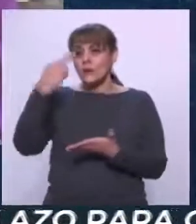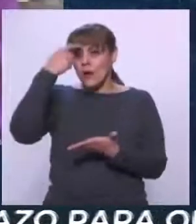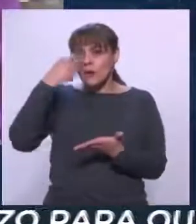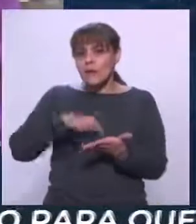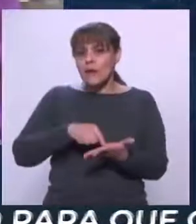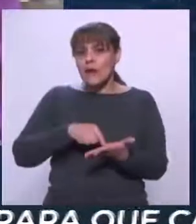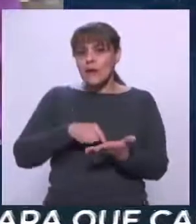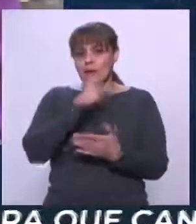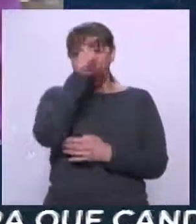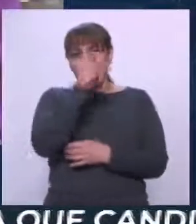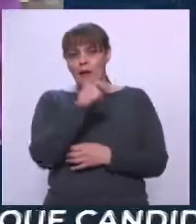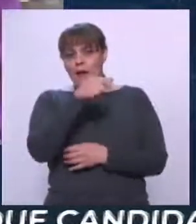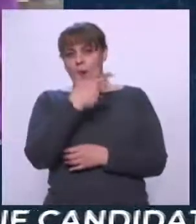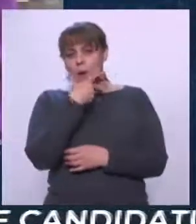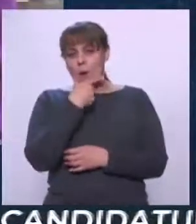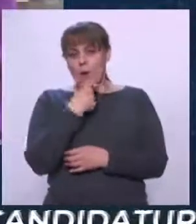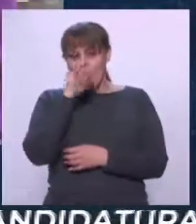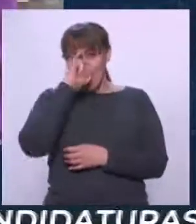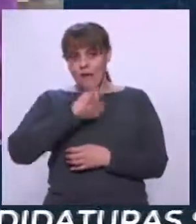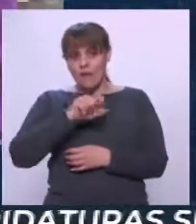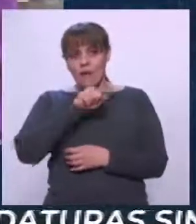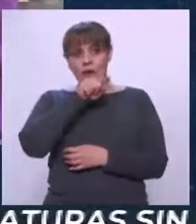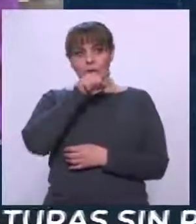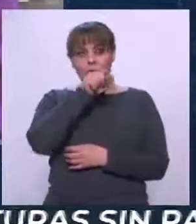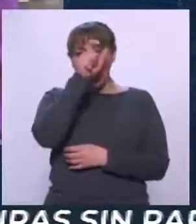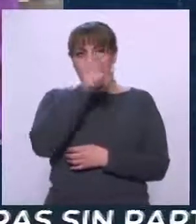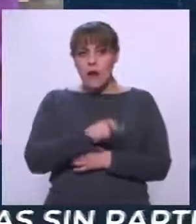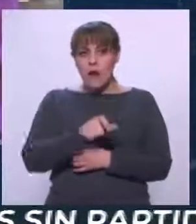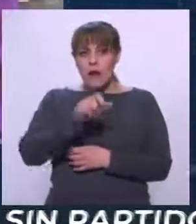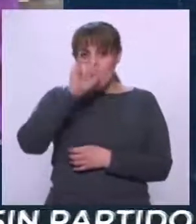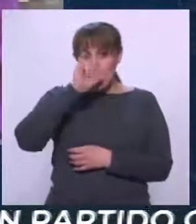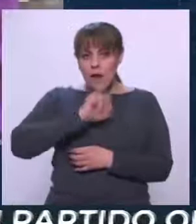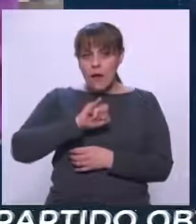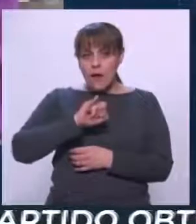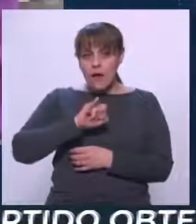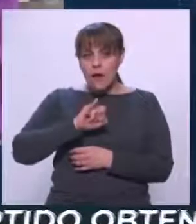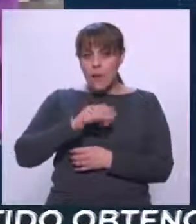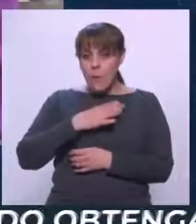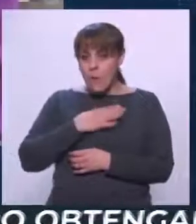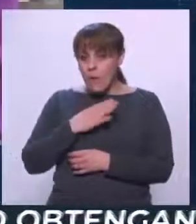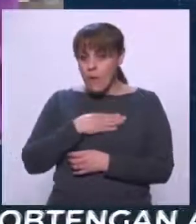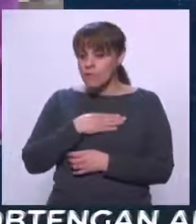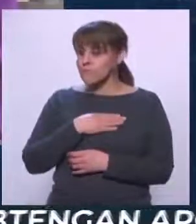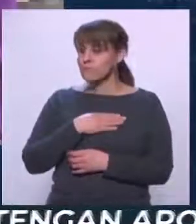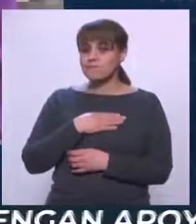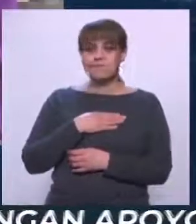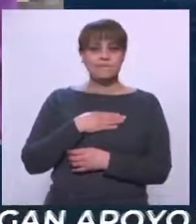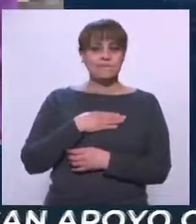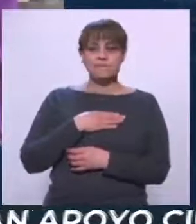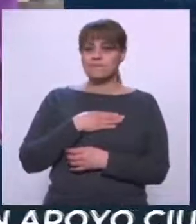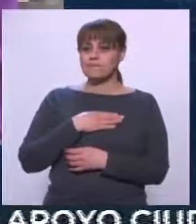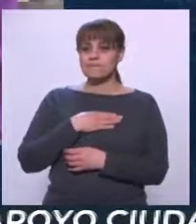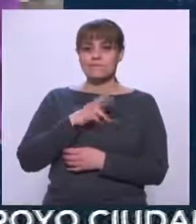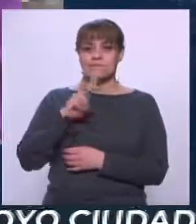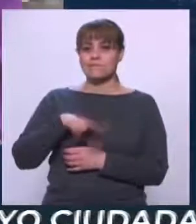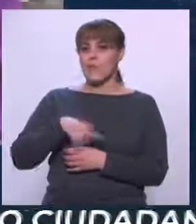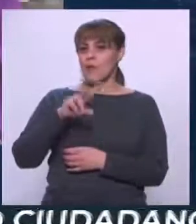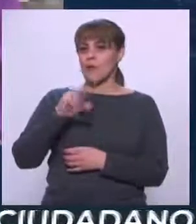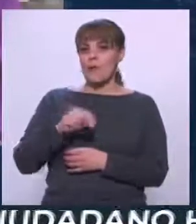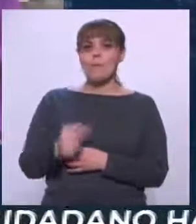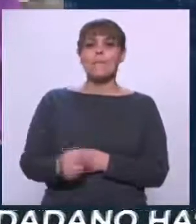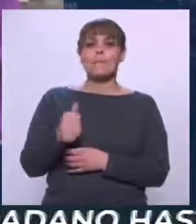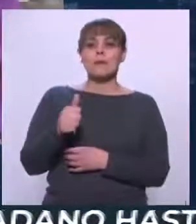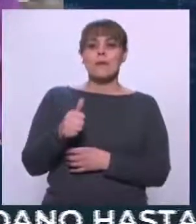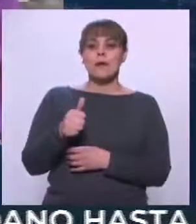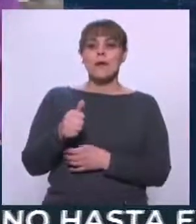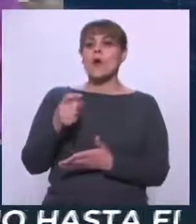hombre, y el patrón no resultó tan buena a la hora de la verdad, porque primero fue a